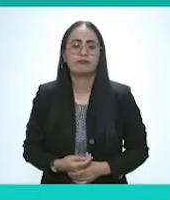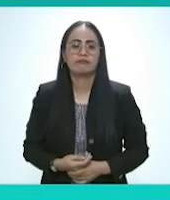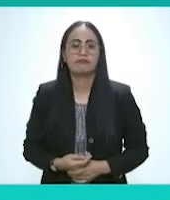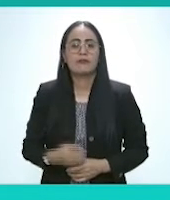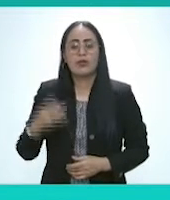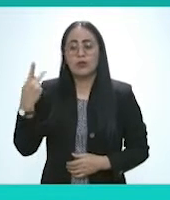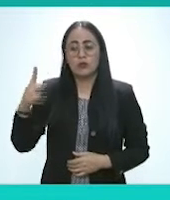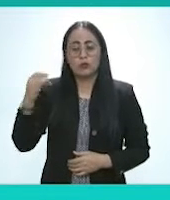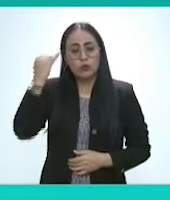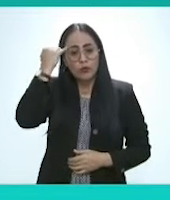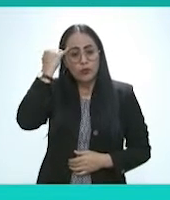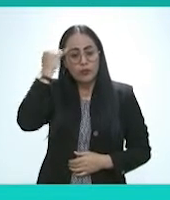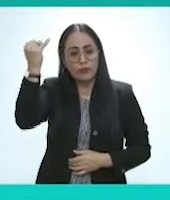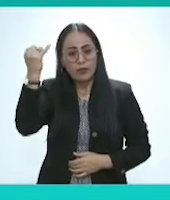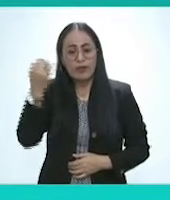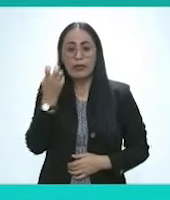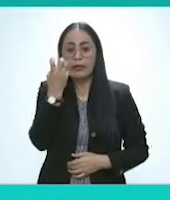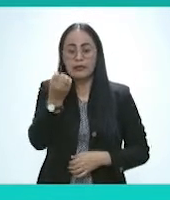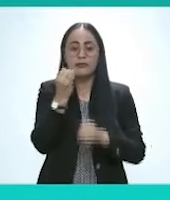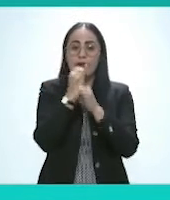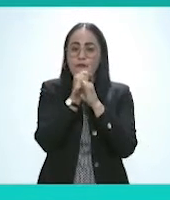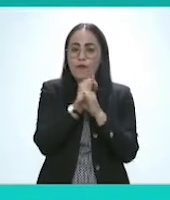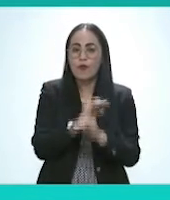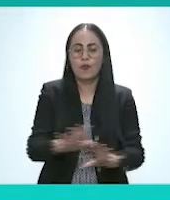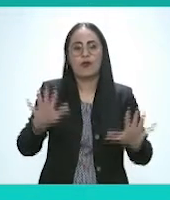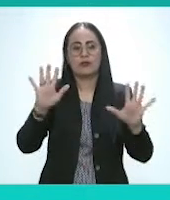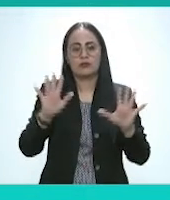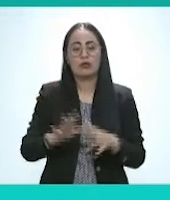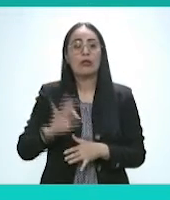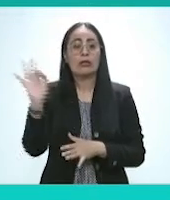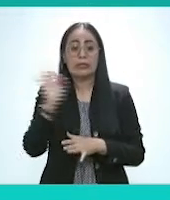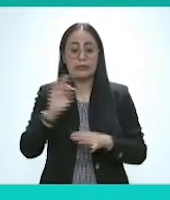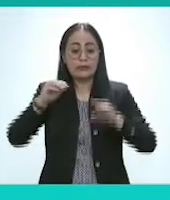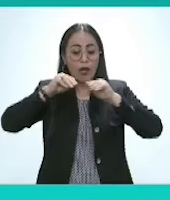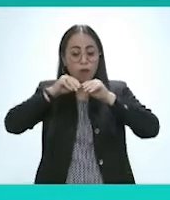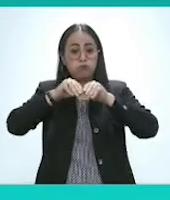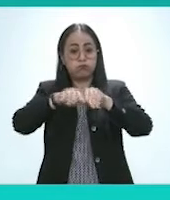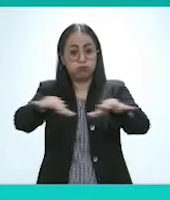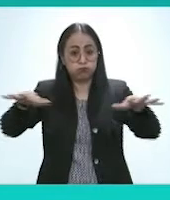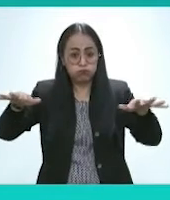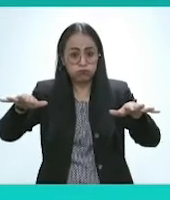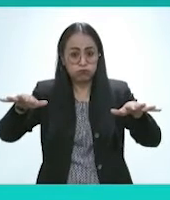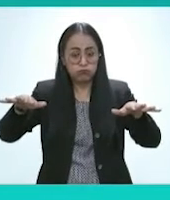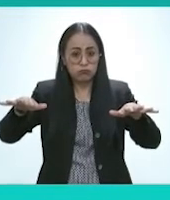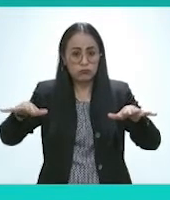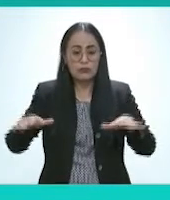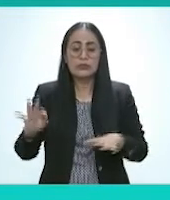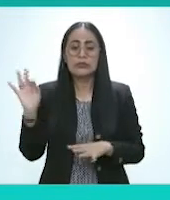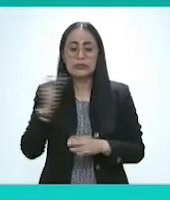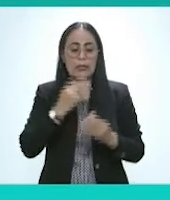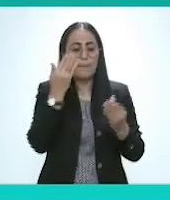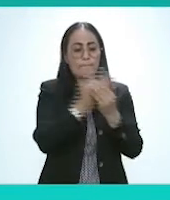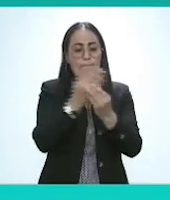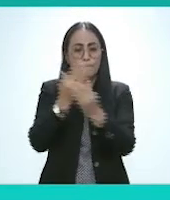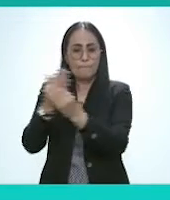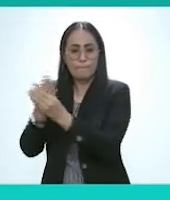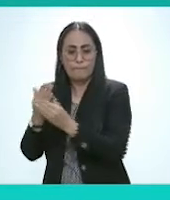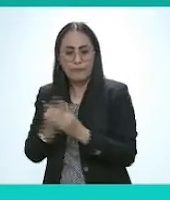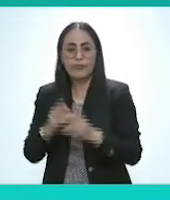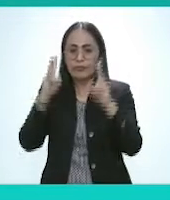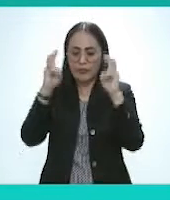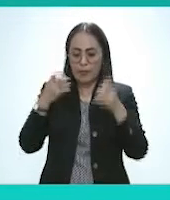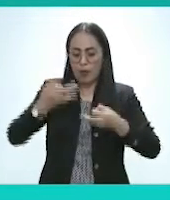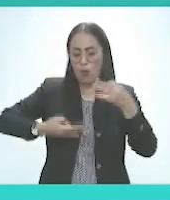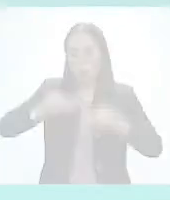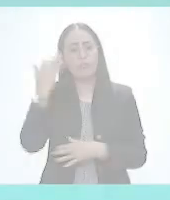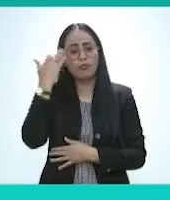hipótesis de esa información cuya publicación vulnera la conducción de expedientes judiciales en tanto no haya